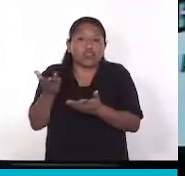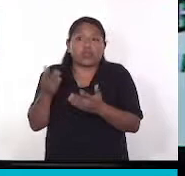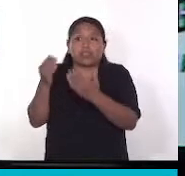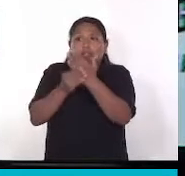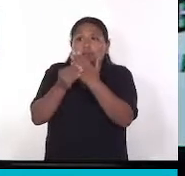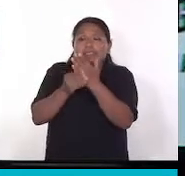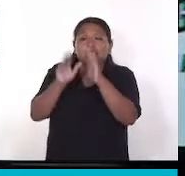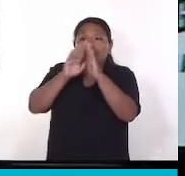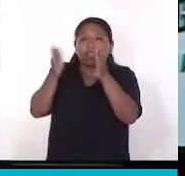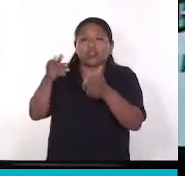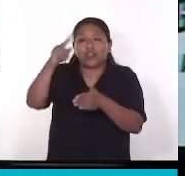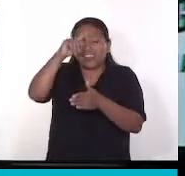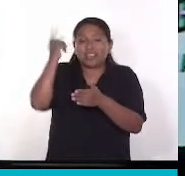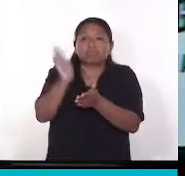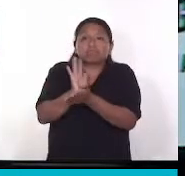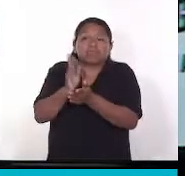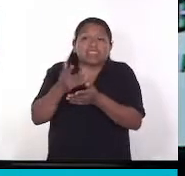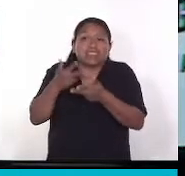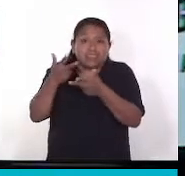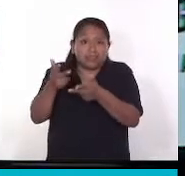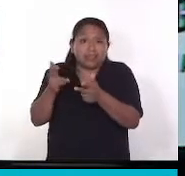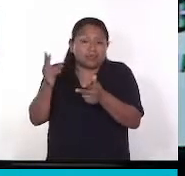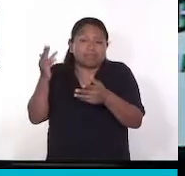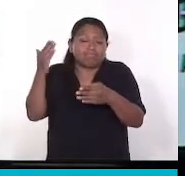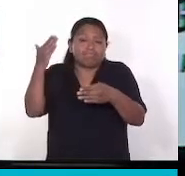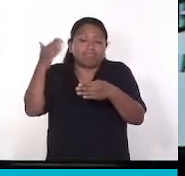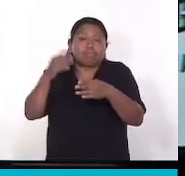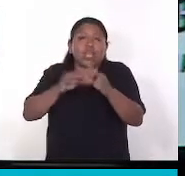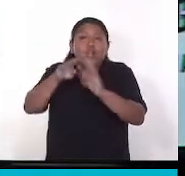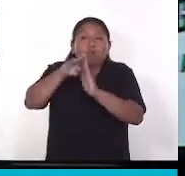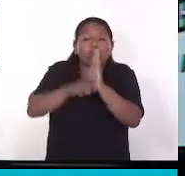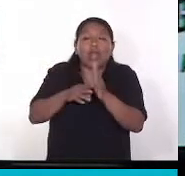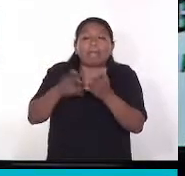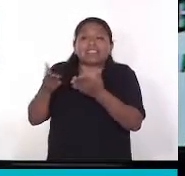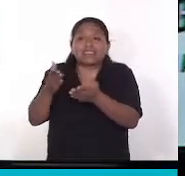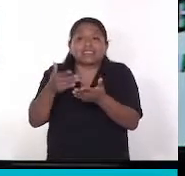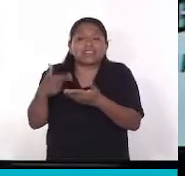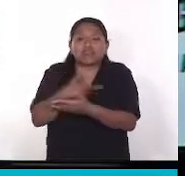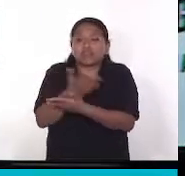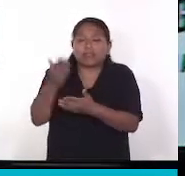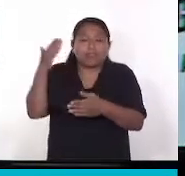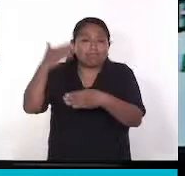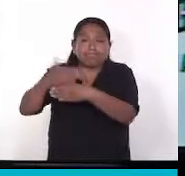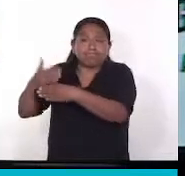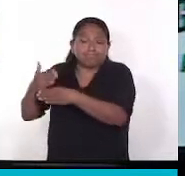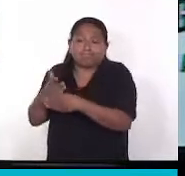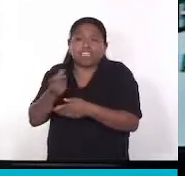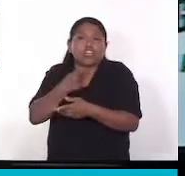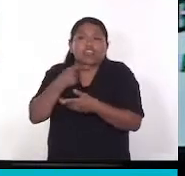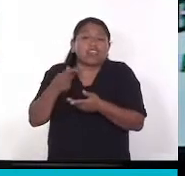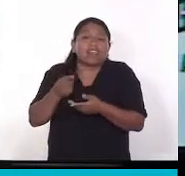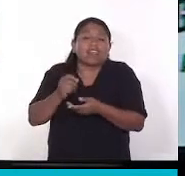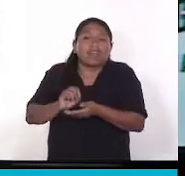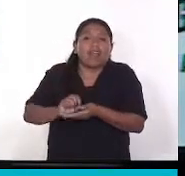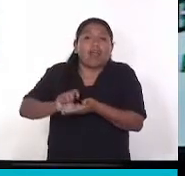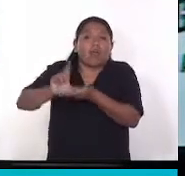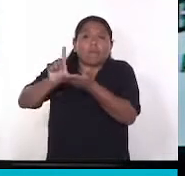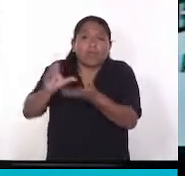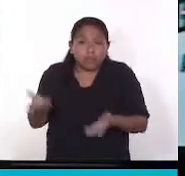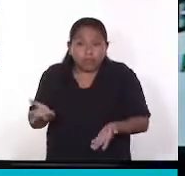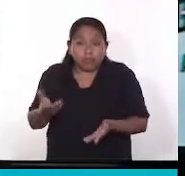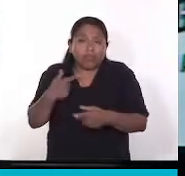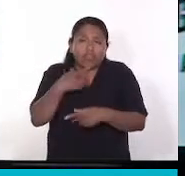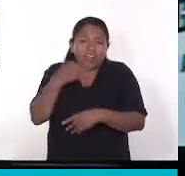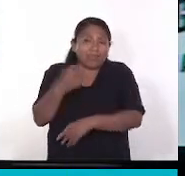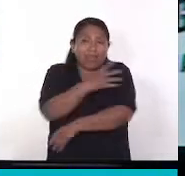Ministerio Nacional que plantea que están cerrados los programas de asistencia social y que no quiere darles un aumento en proporción a la inflación cuando la pobreza